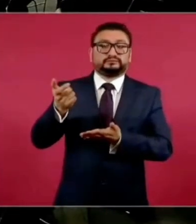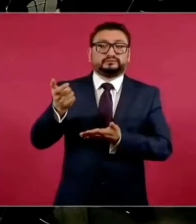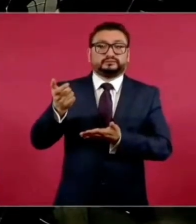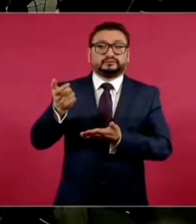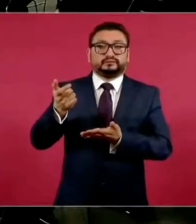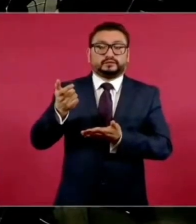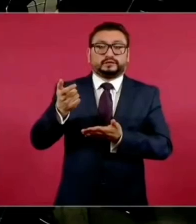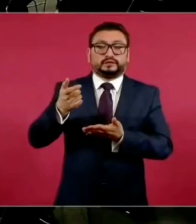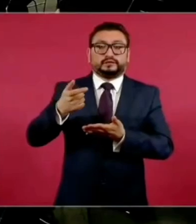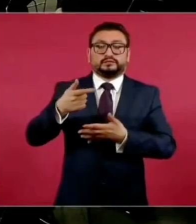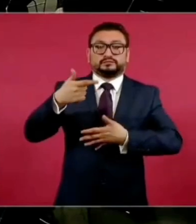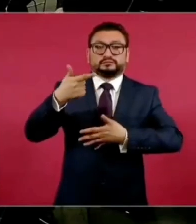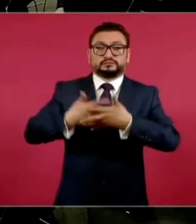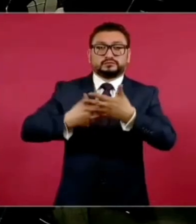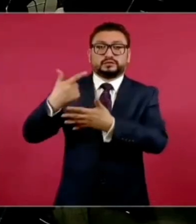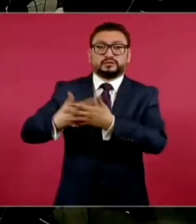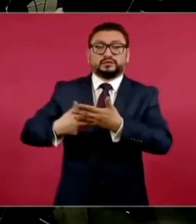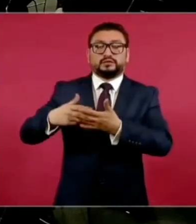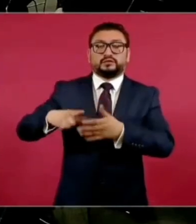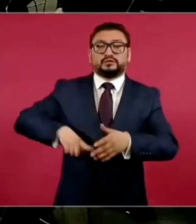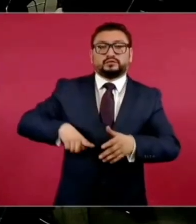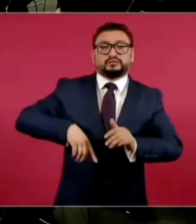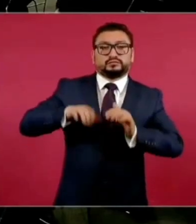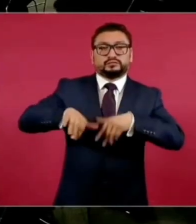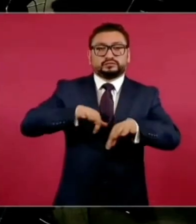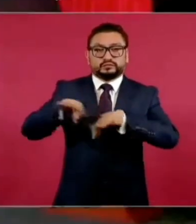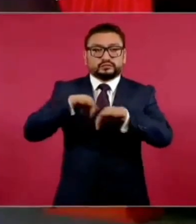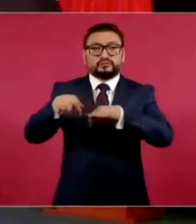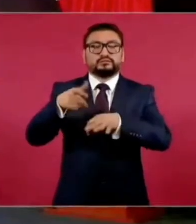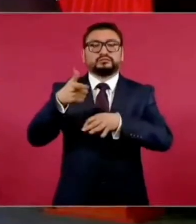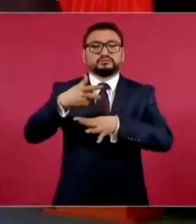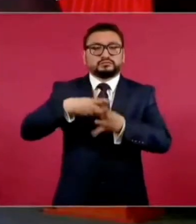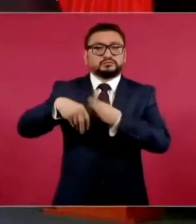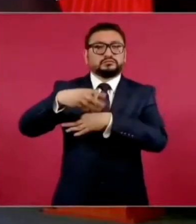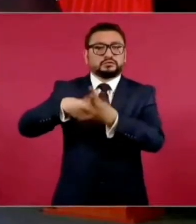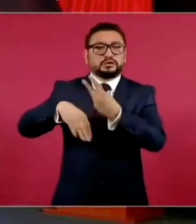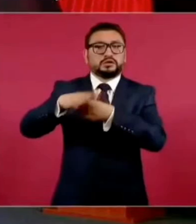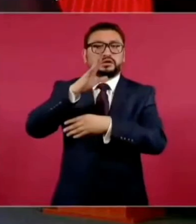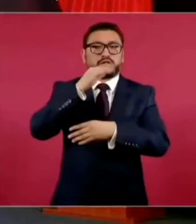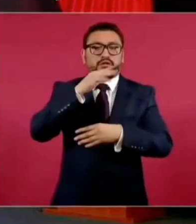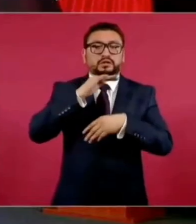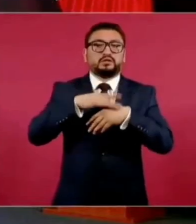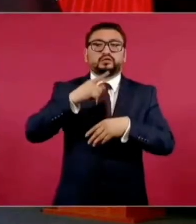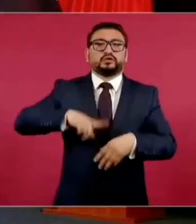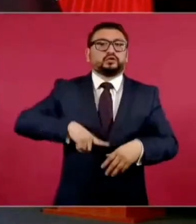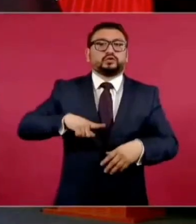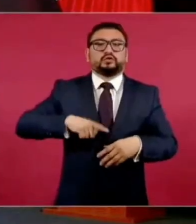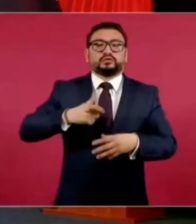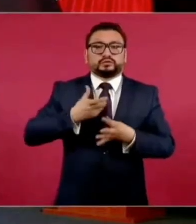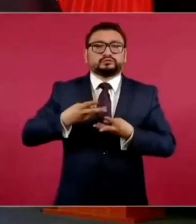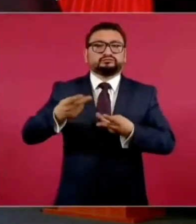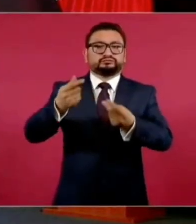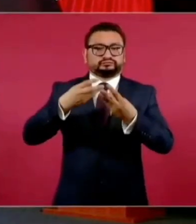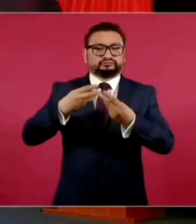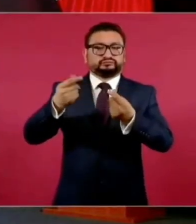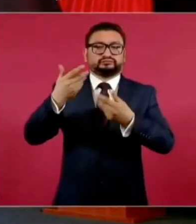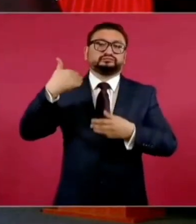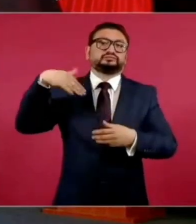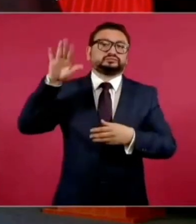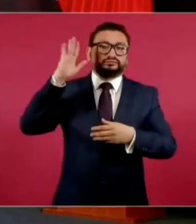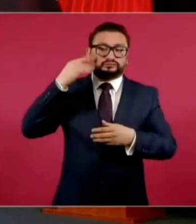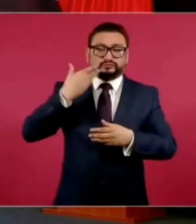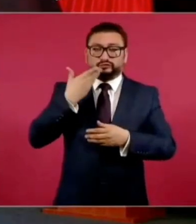la nómina, el gasto corriente, todo lo que consume el mismo gobierno, que estaba